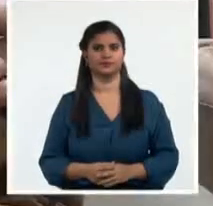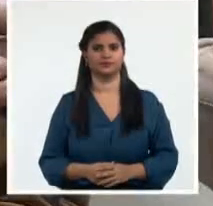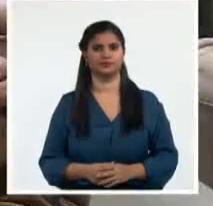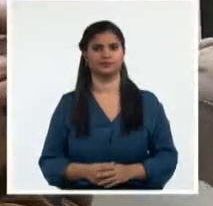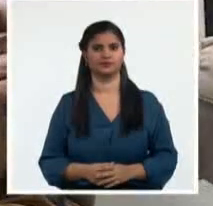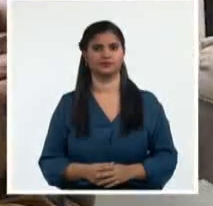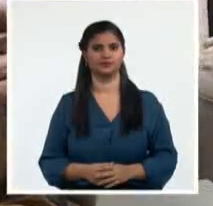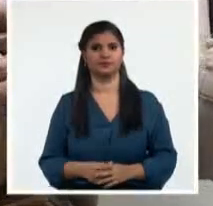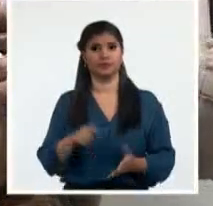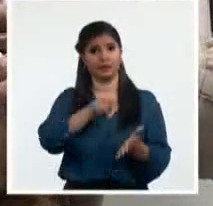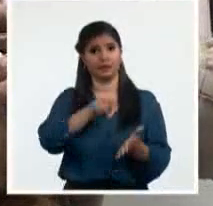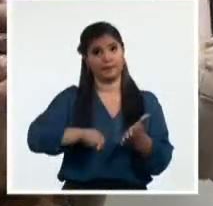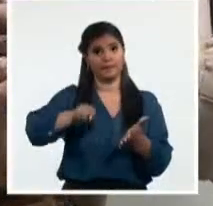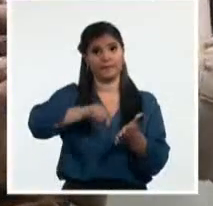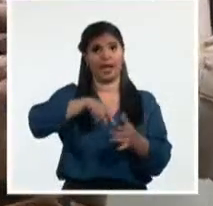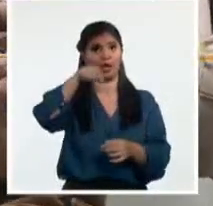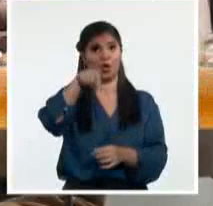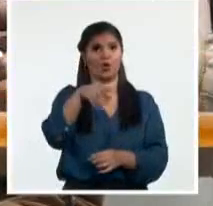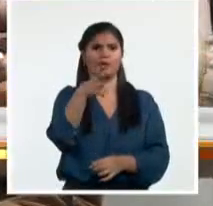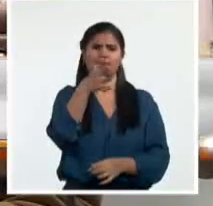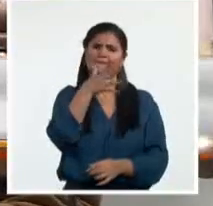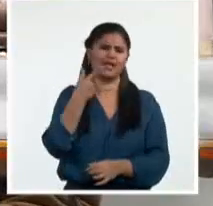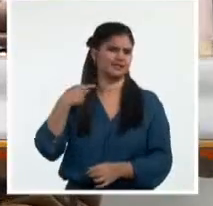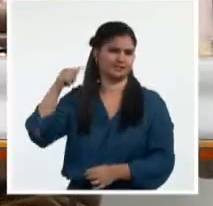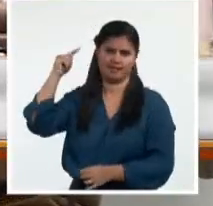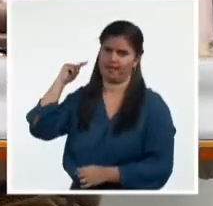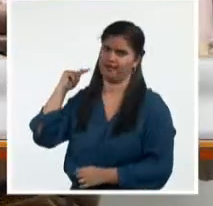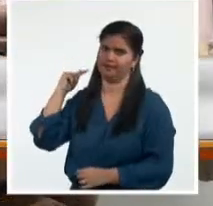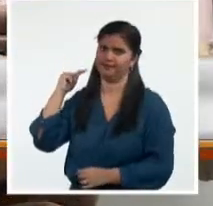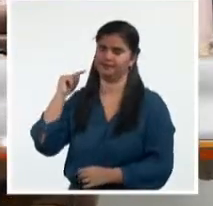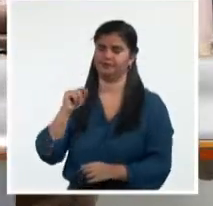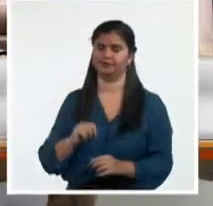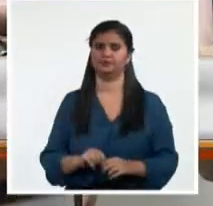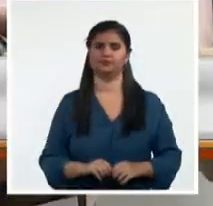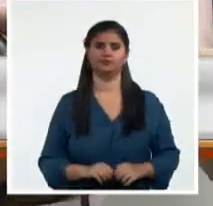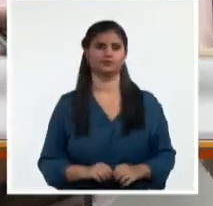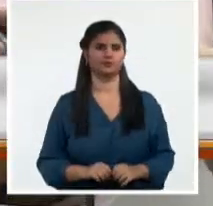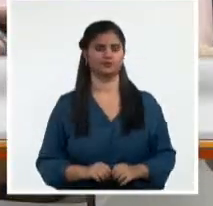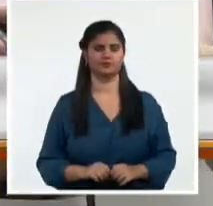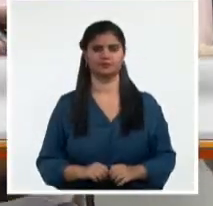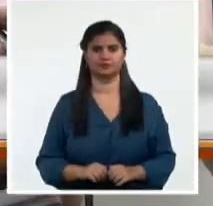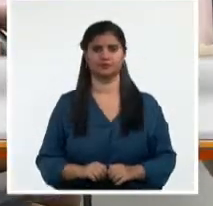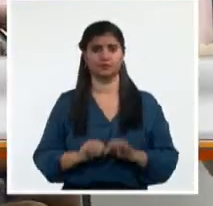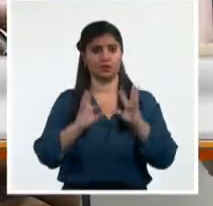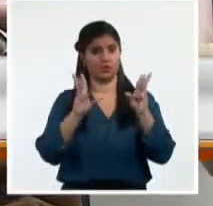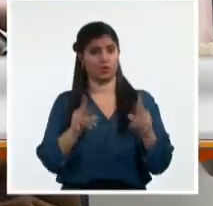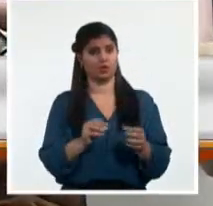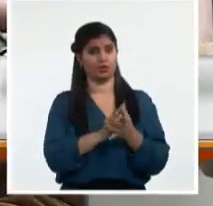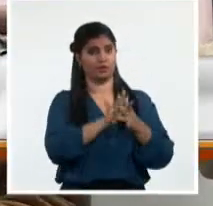para el día de hoy la misión es similar. Tenemos una disponibilidad prevista de